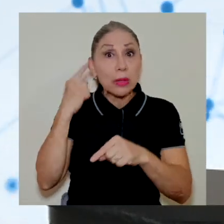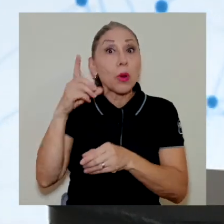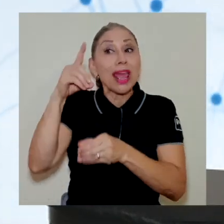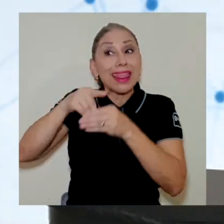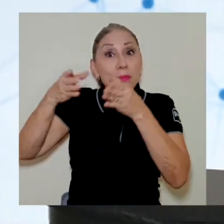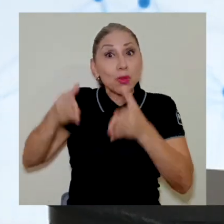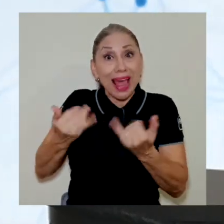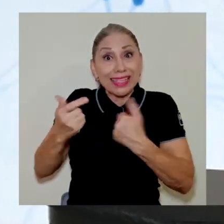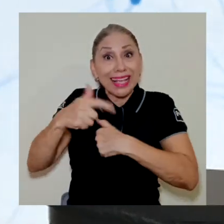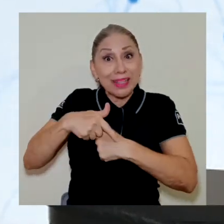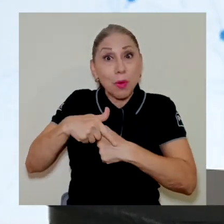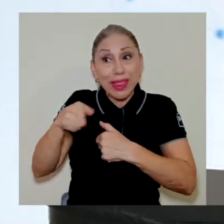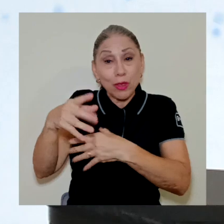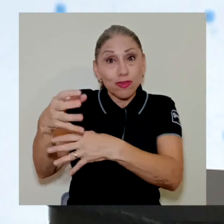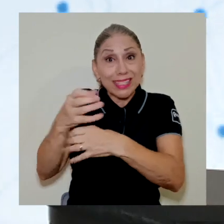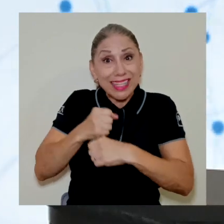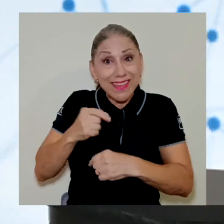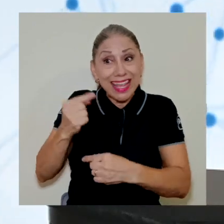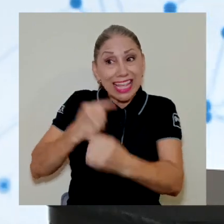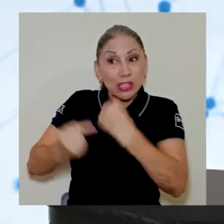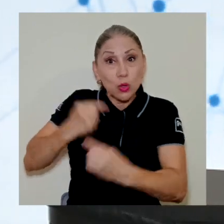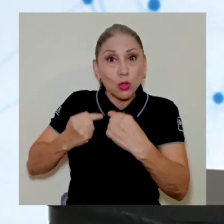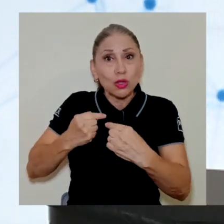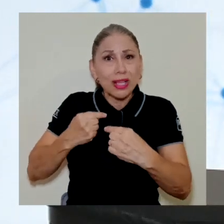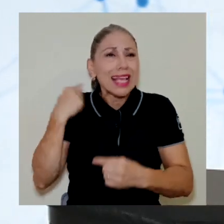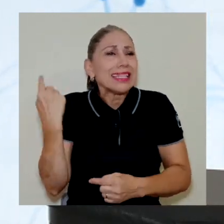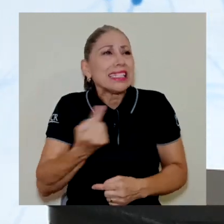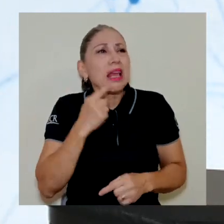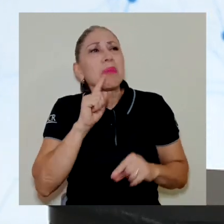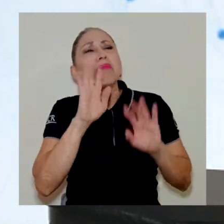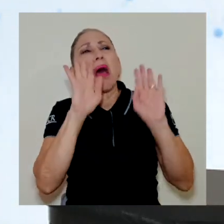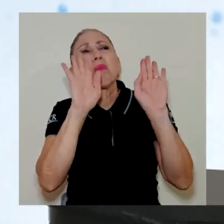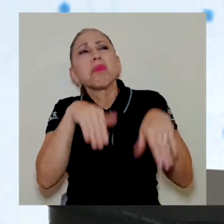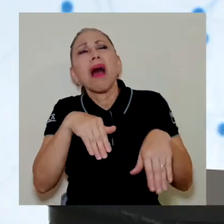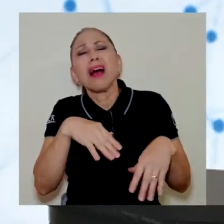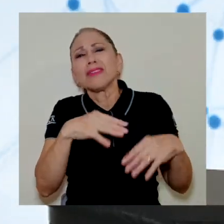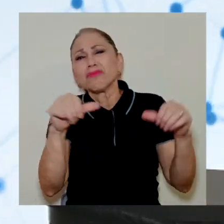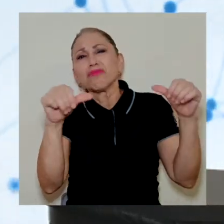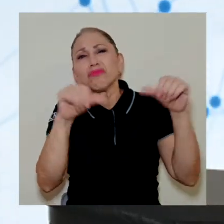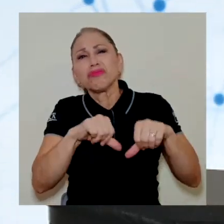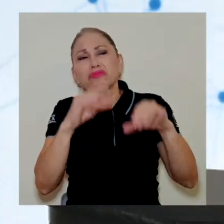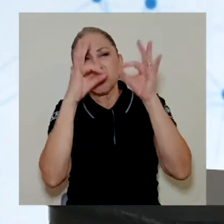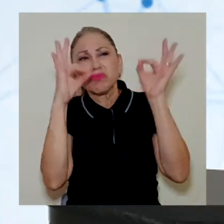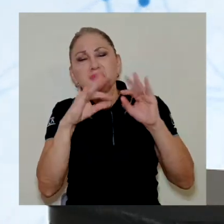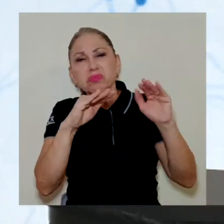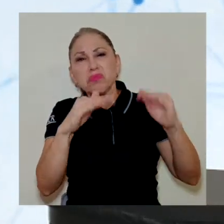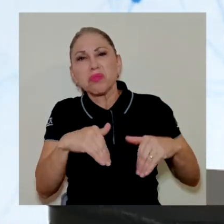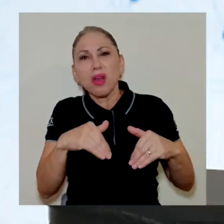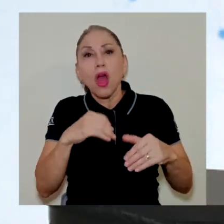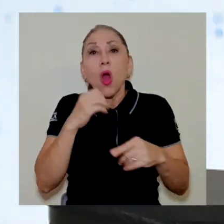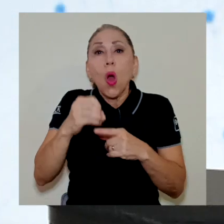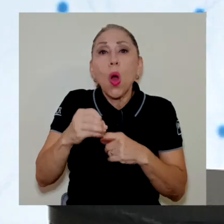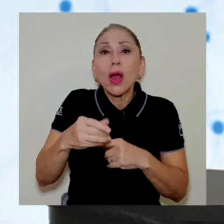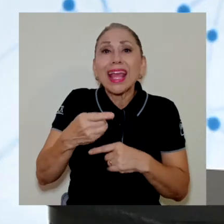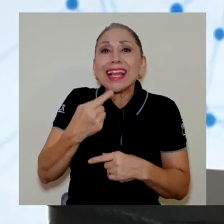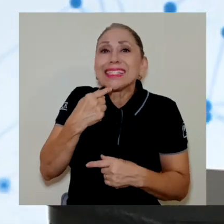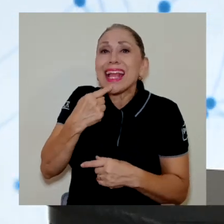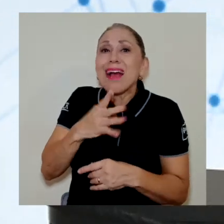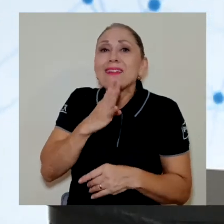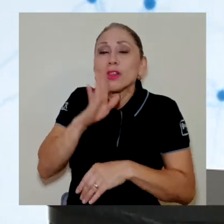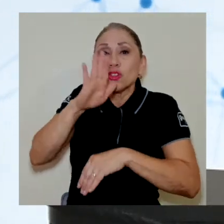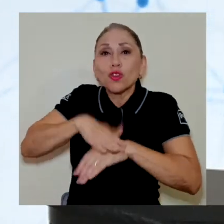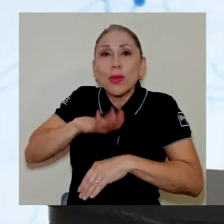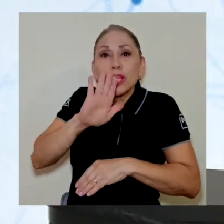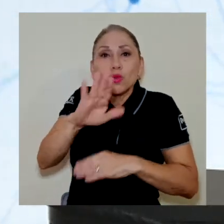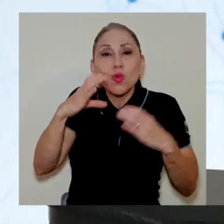están recibiendo insultos, que constantemente te estén descalificando, te estén planteando cosas hasta de tu